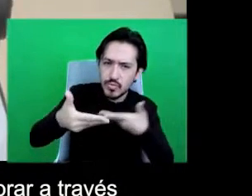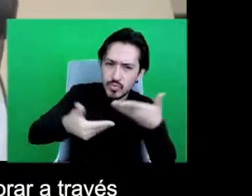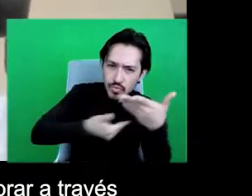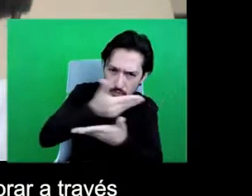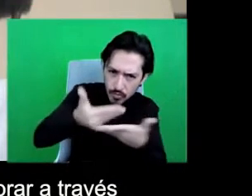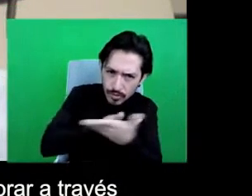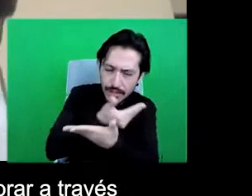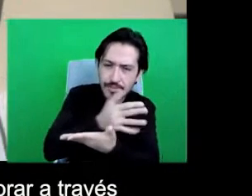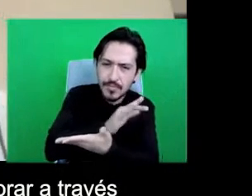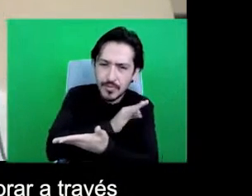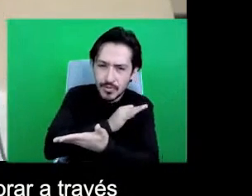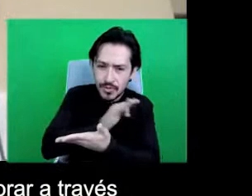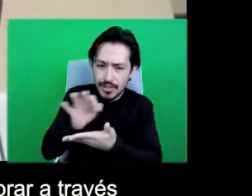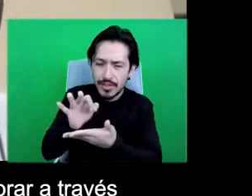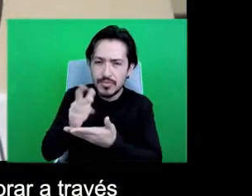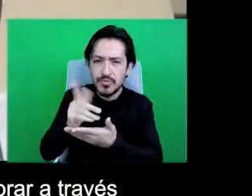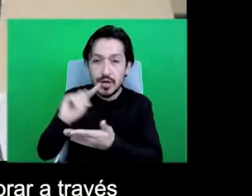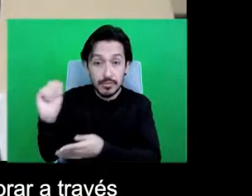la accesibilidad,